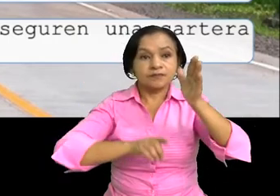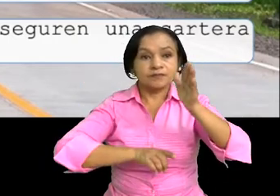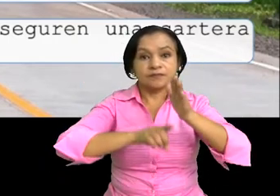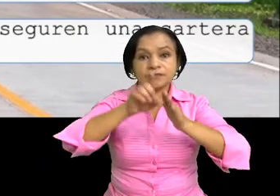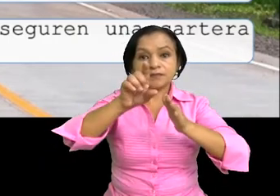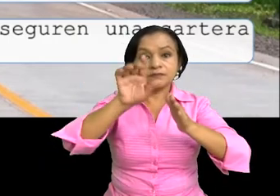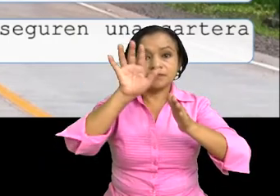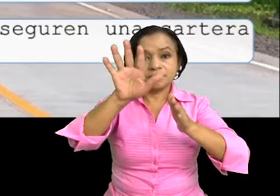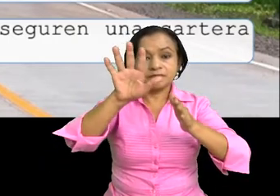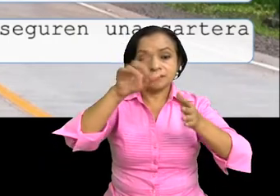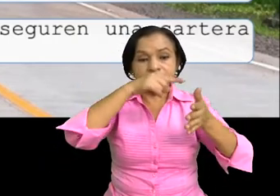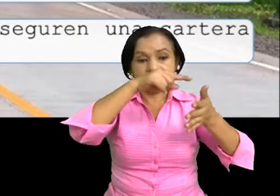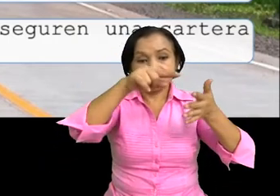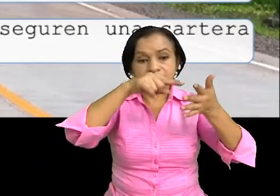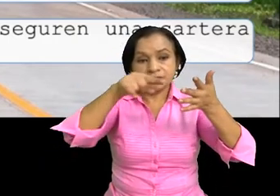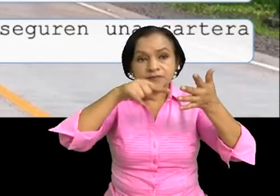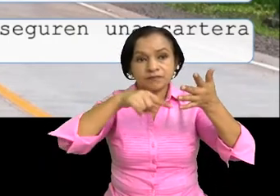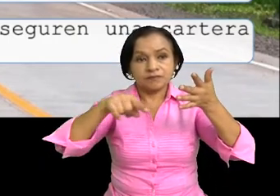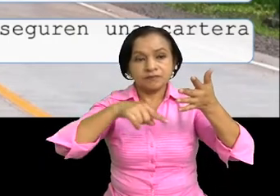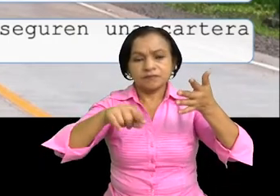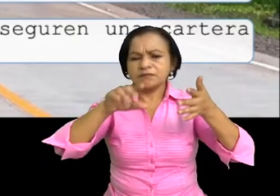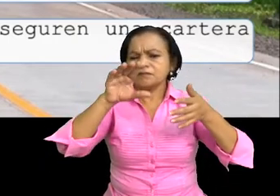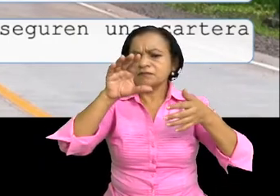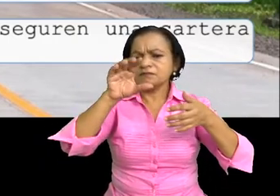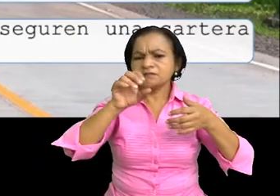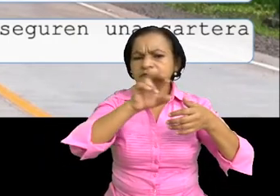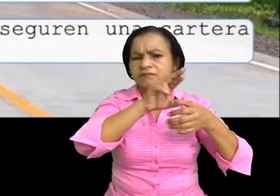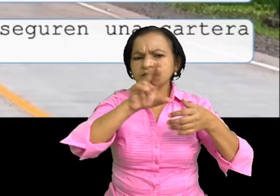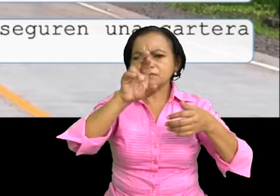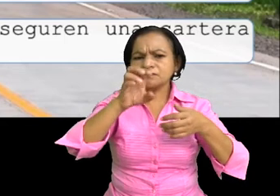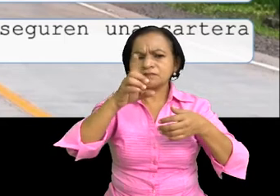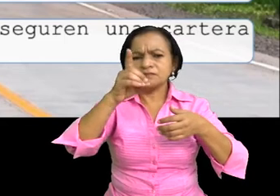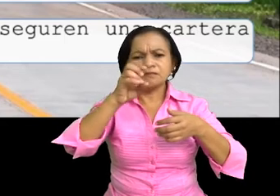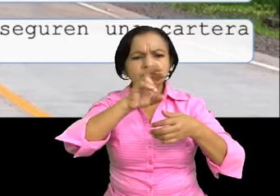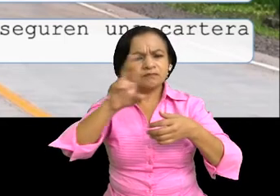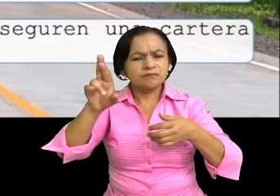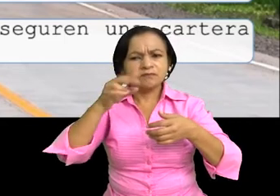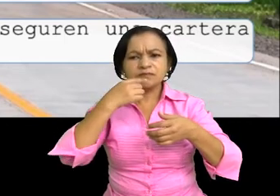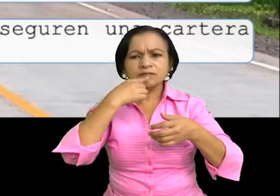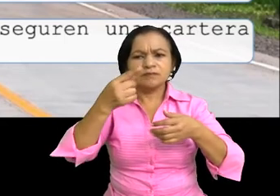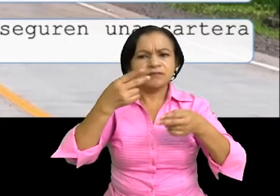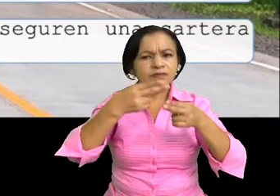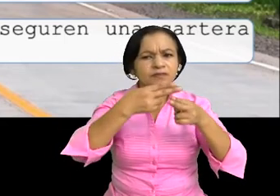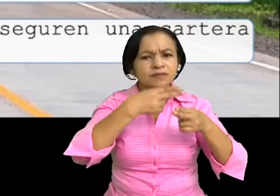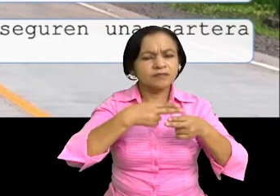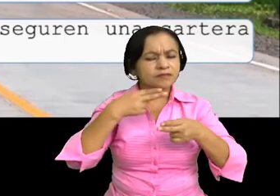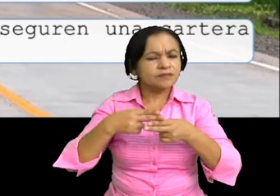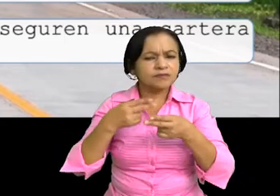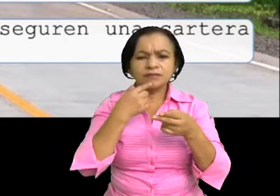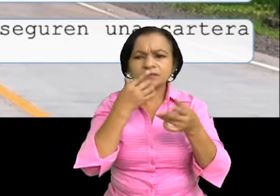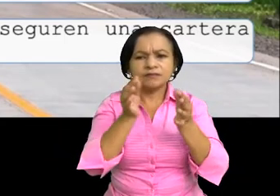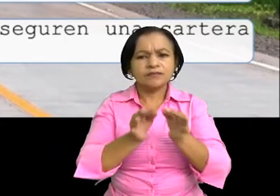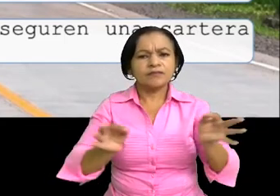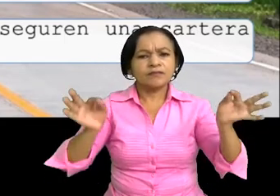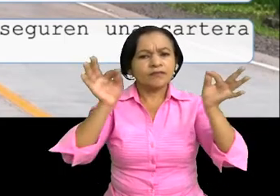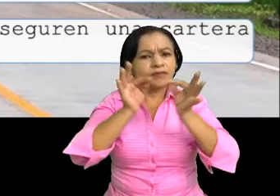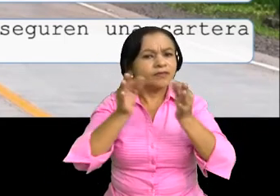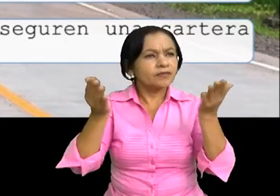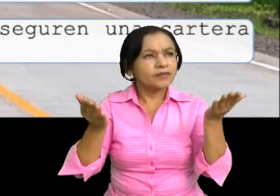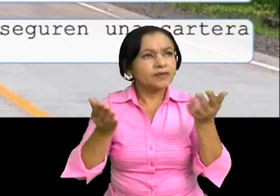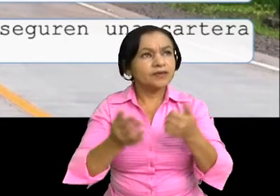corredores estratégicos. En principio, ¿qué es un corredor? ¿Y por qué se le ha denotado así estratégicamente?